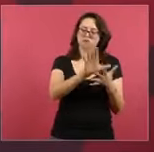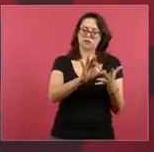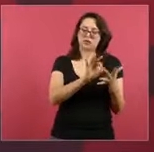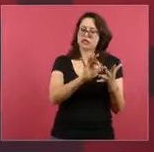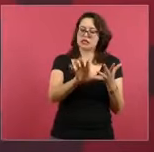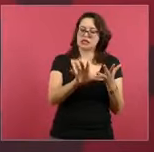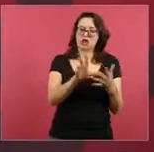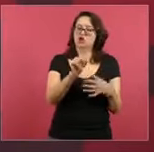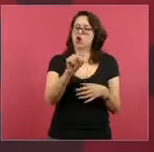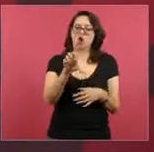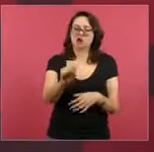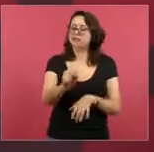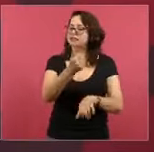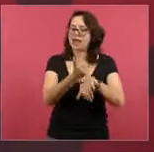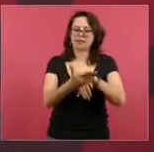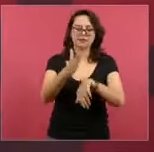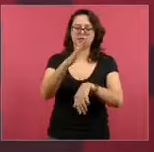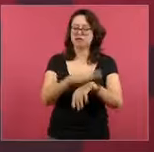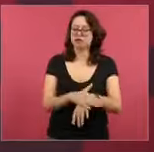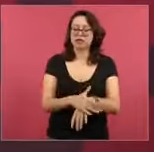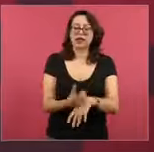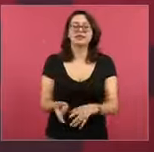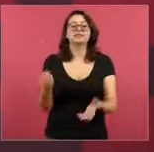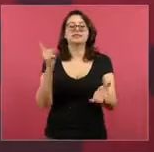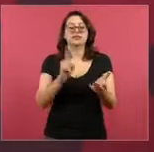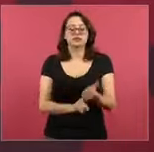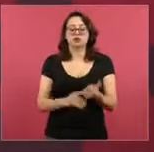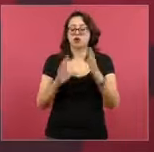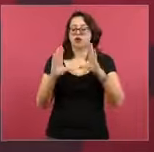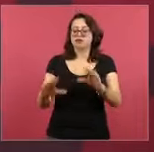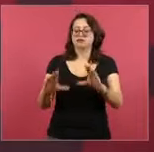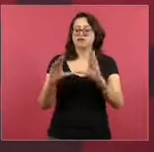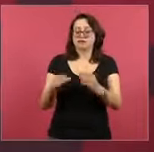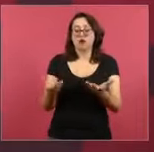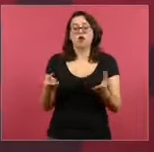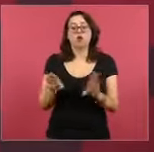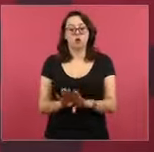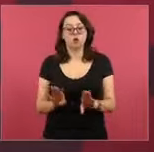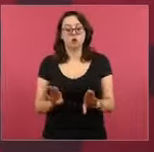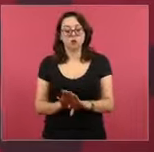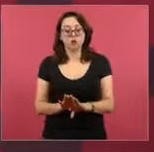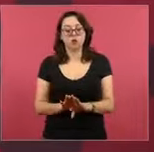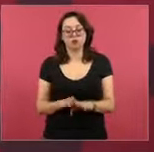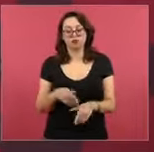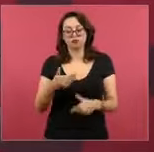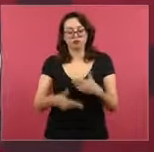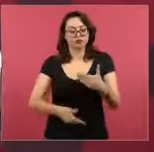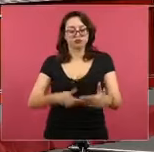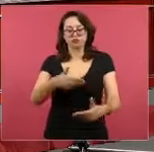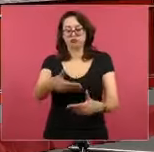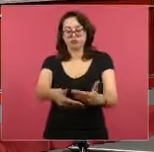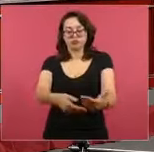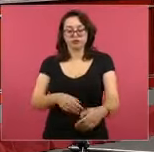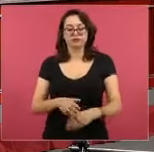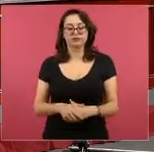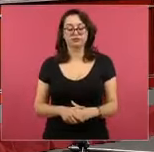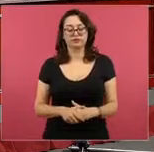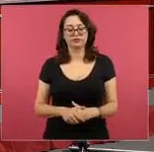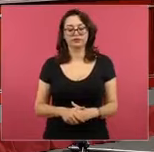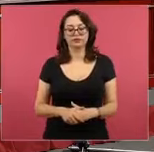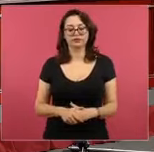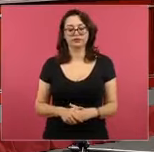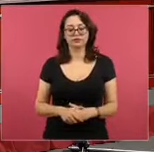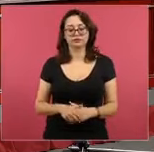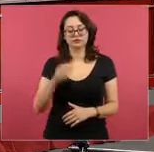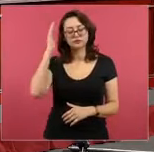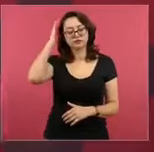es cómo vamos a trabajar la didáctica para ver cómo lo vamos a abordar con nuestros alumnos.